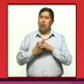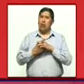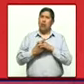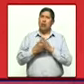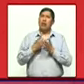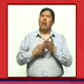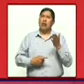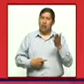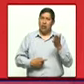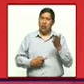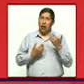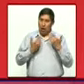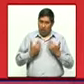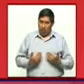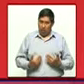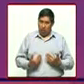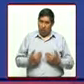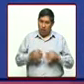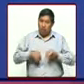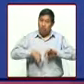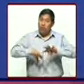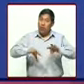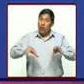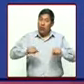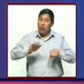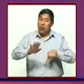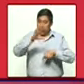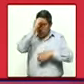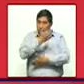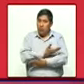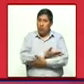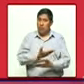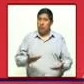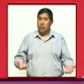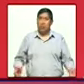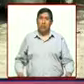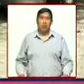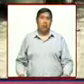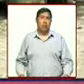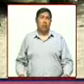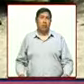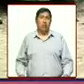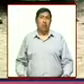sabe para qué? Esta vez para sustraer a su pequeño hijo.